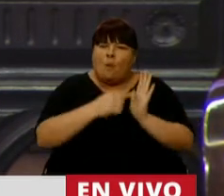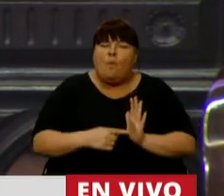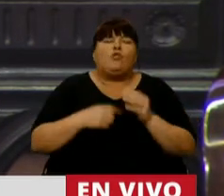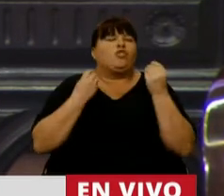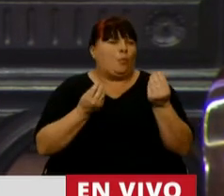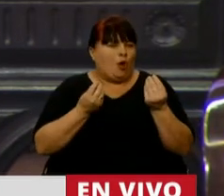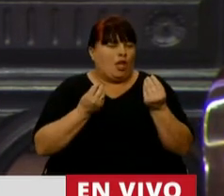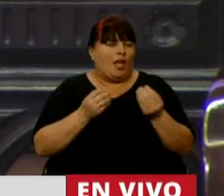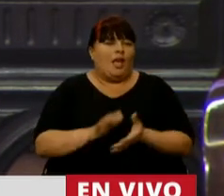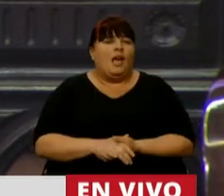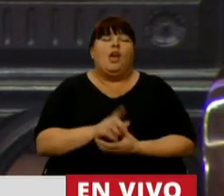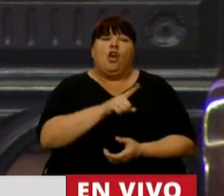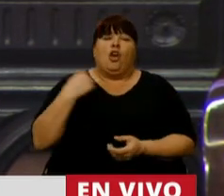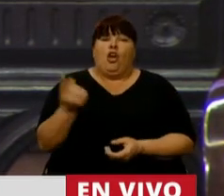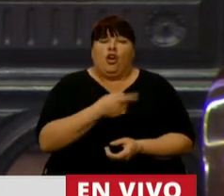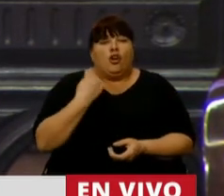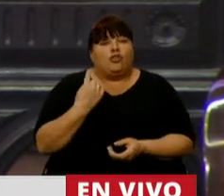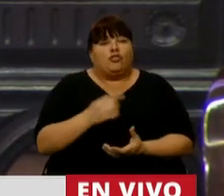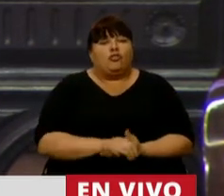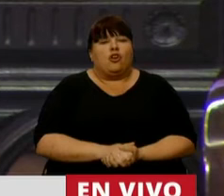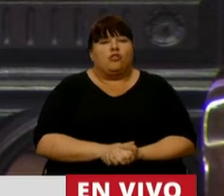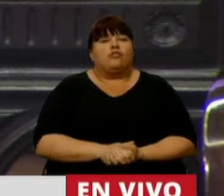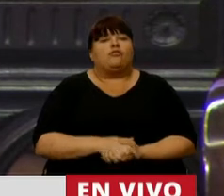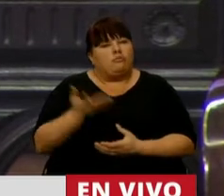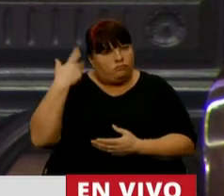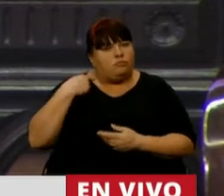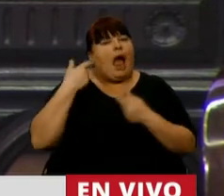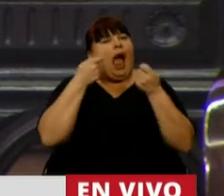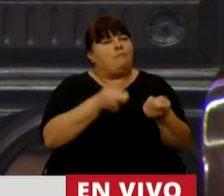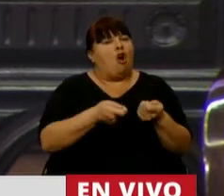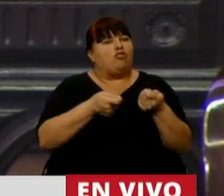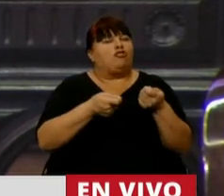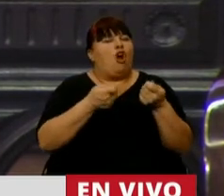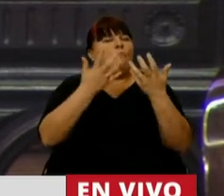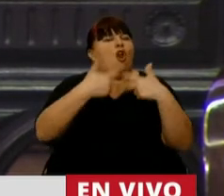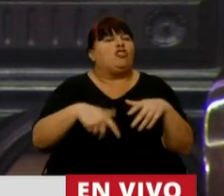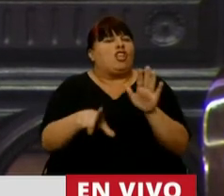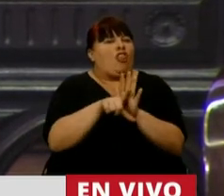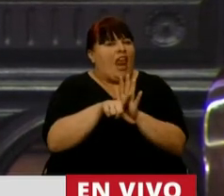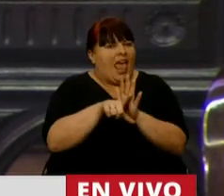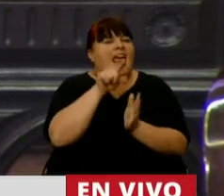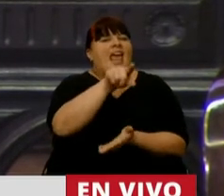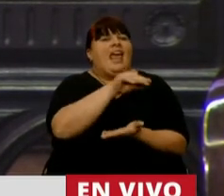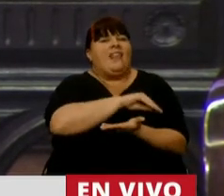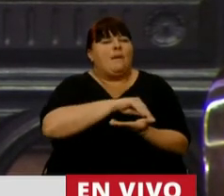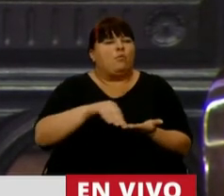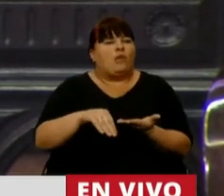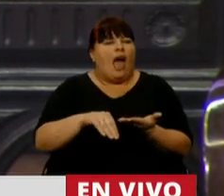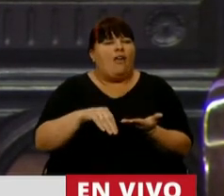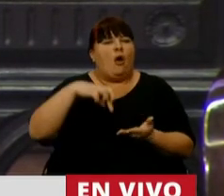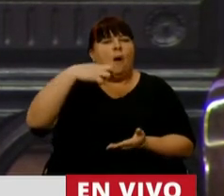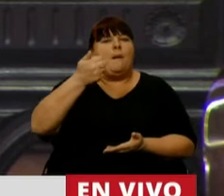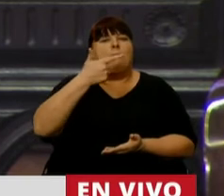qué? Porque nosotros hemos apoyado un proyecto de ley del diputado